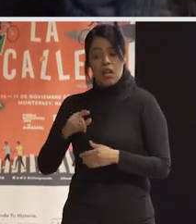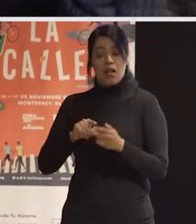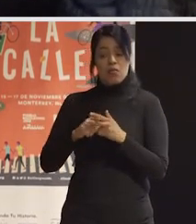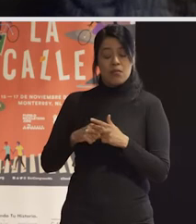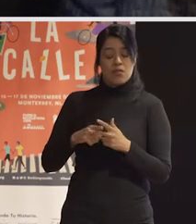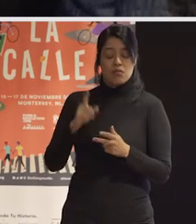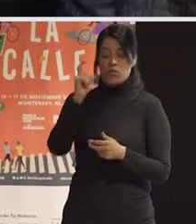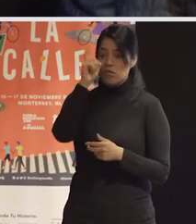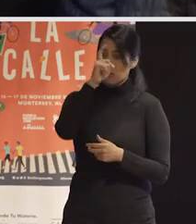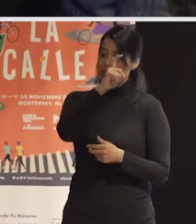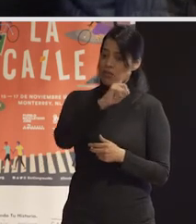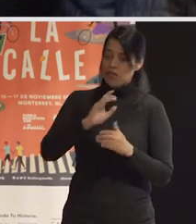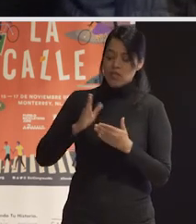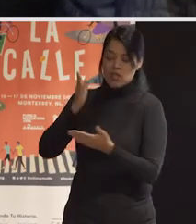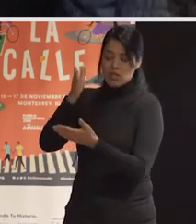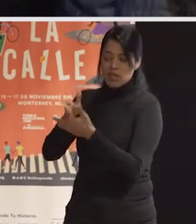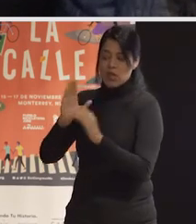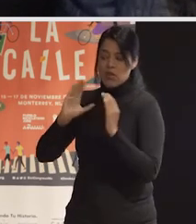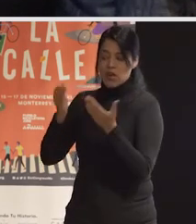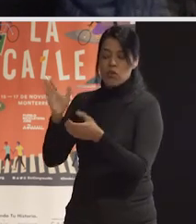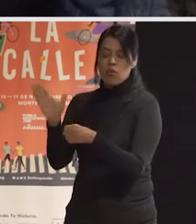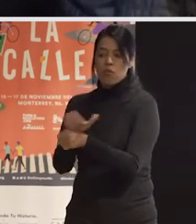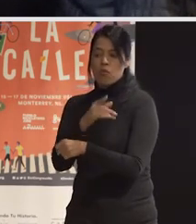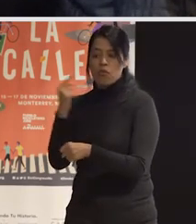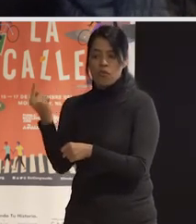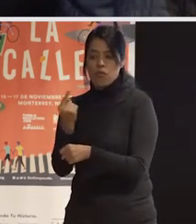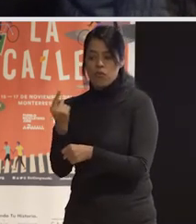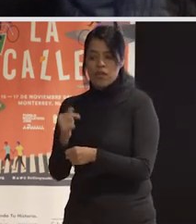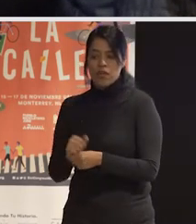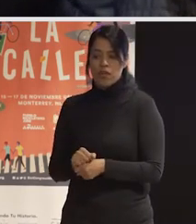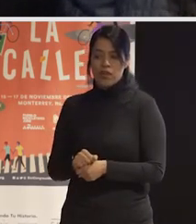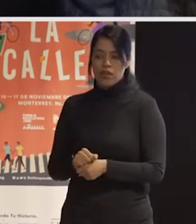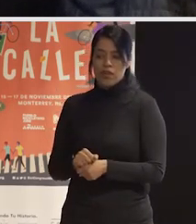entrar a una comunidad porque han sido tan